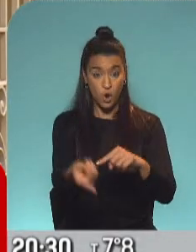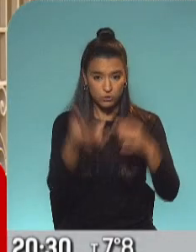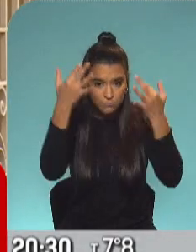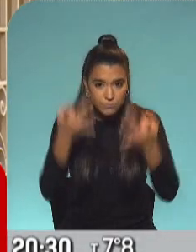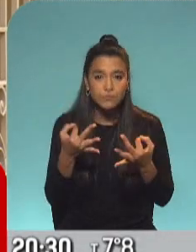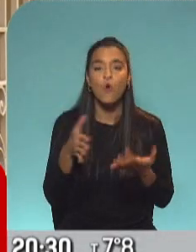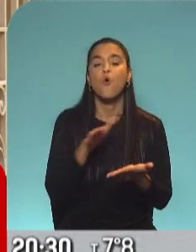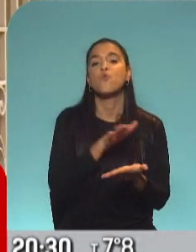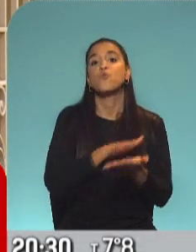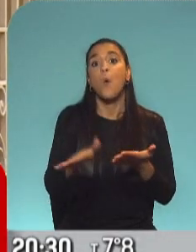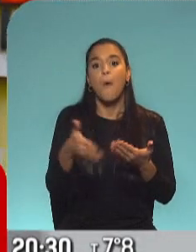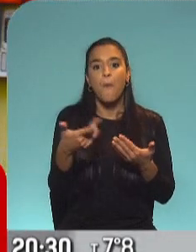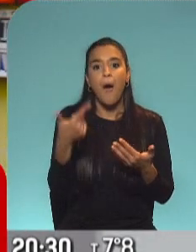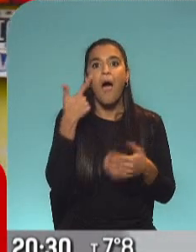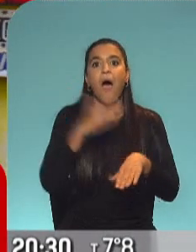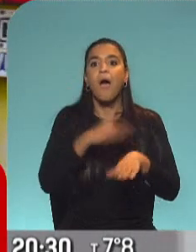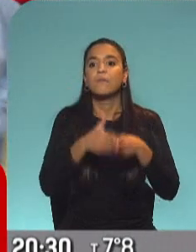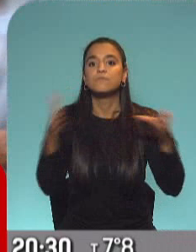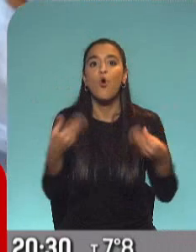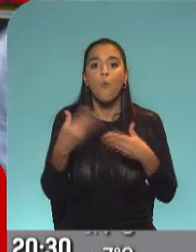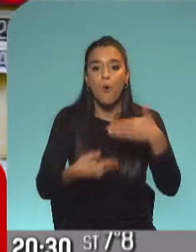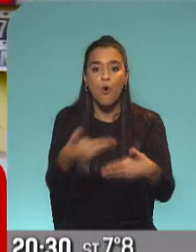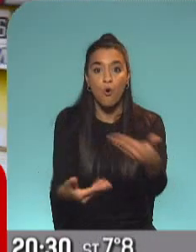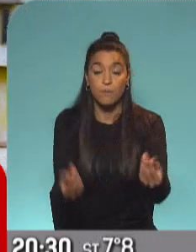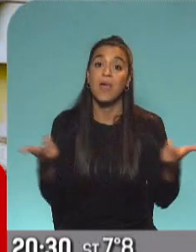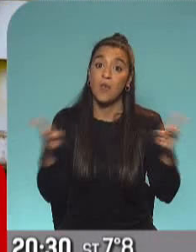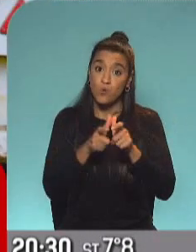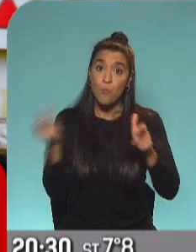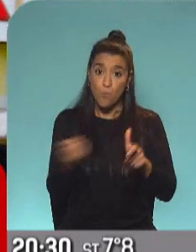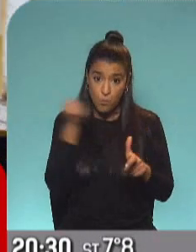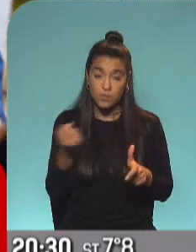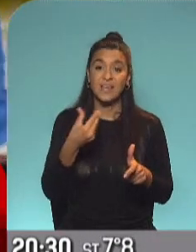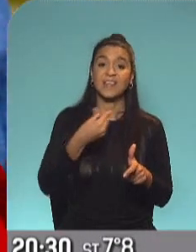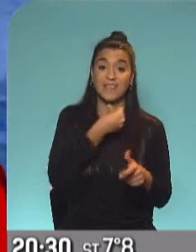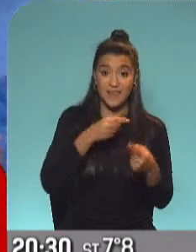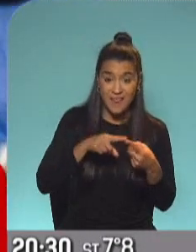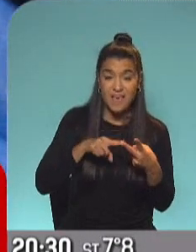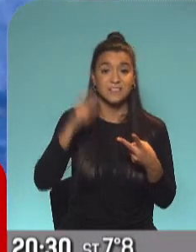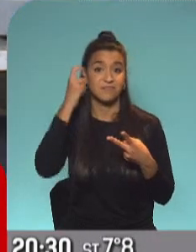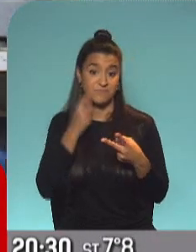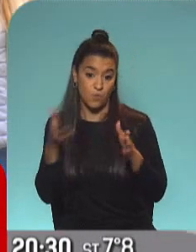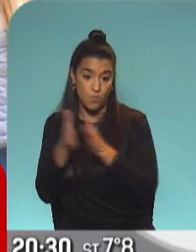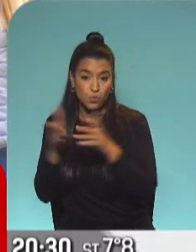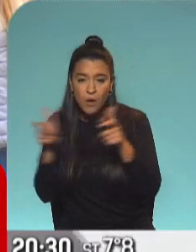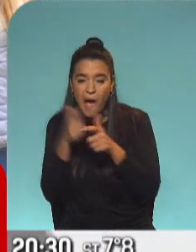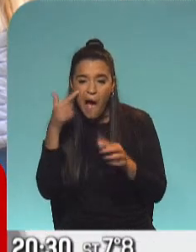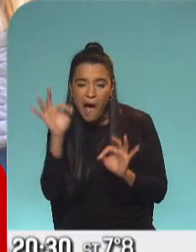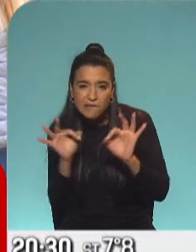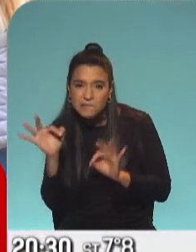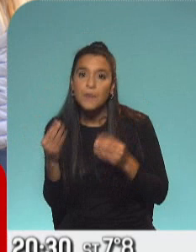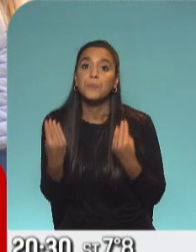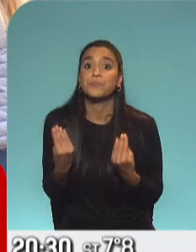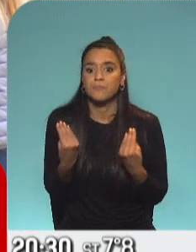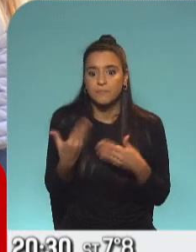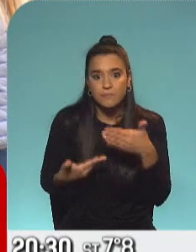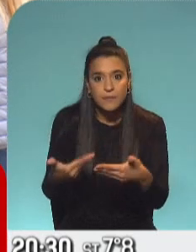en esta nueva cuenta regresiva de cómo sigue la cuarentena, hoy esta reunión importante de Ginés González García con Axel Kicillof para evaluar lo que se está haciendo,